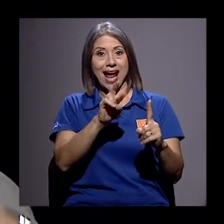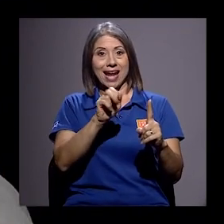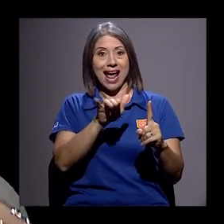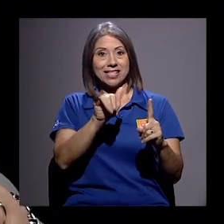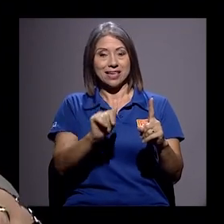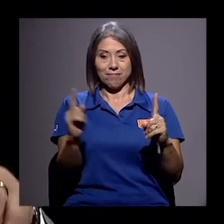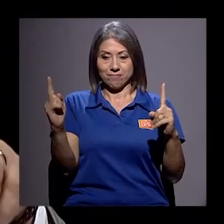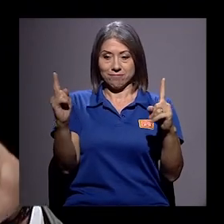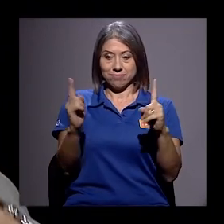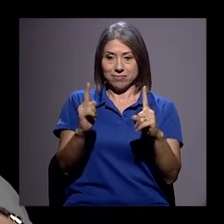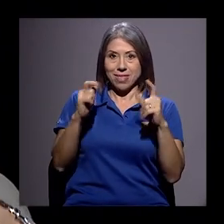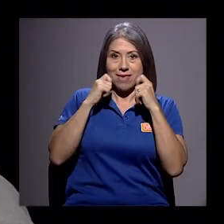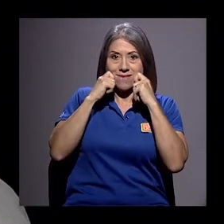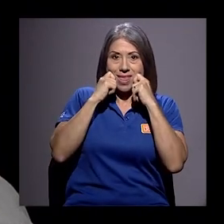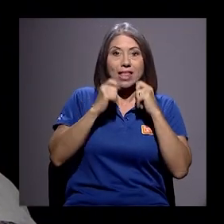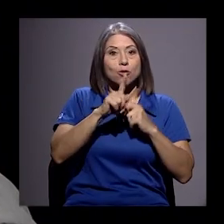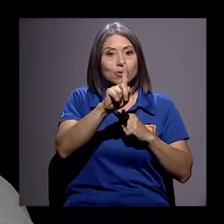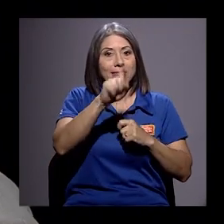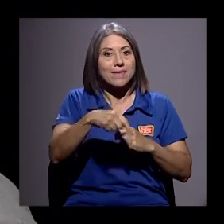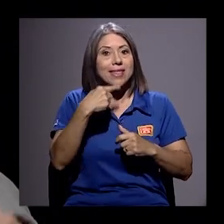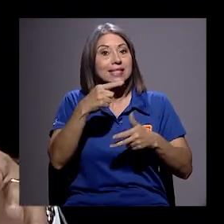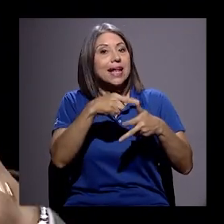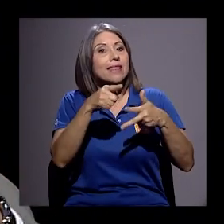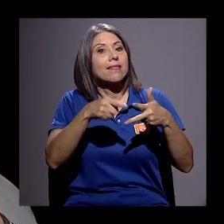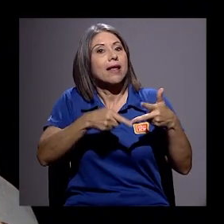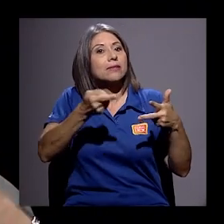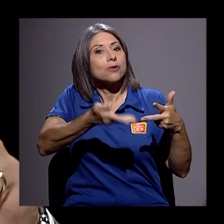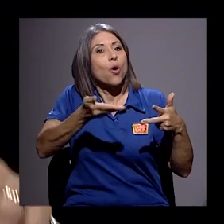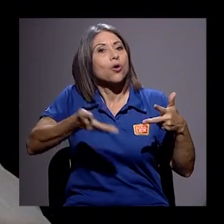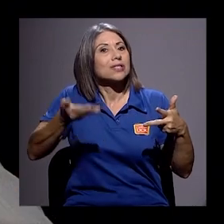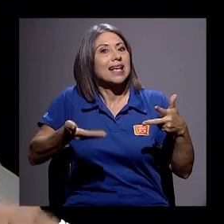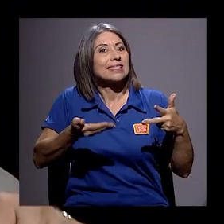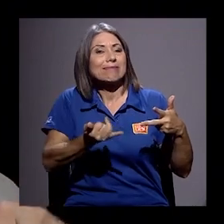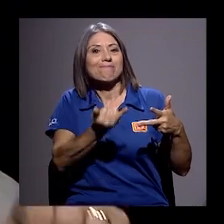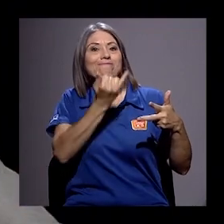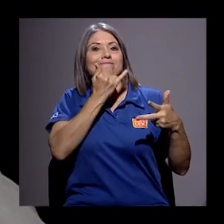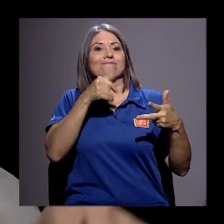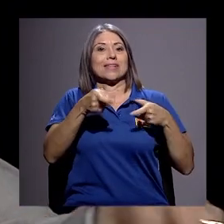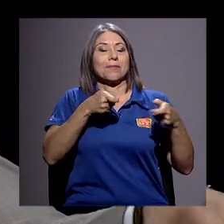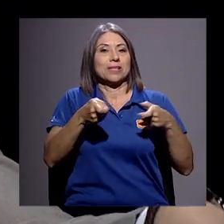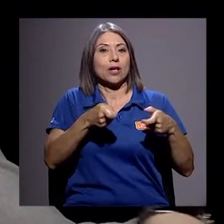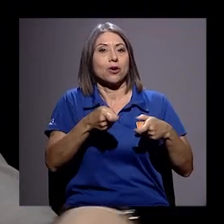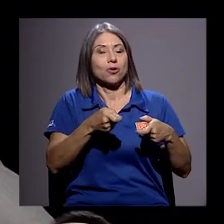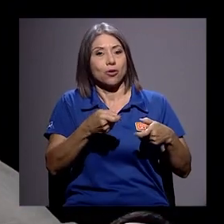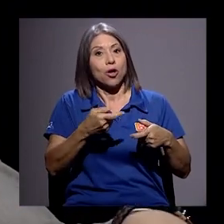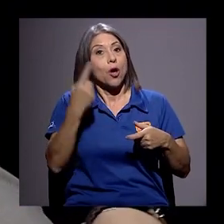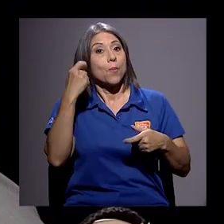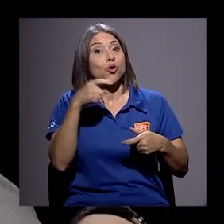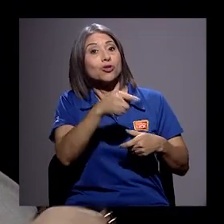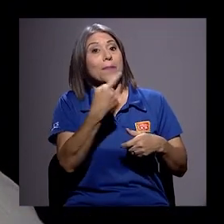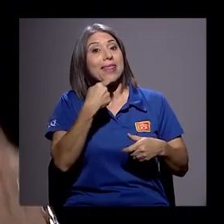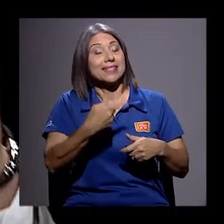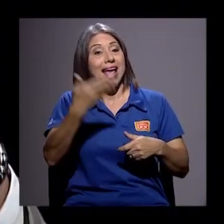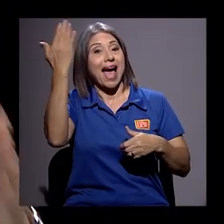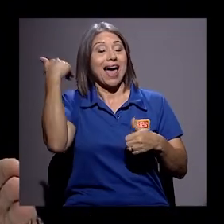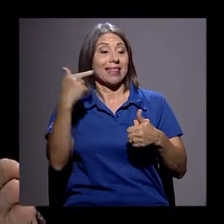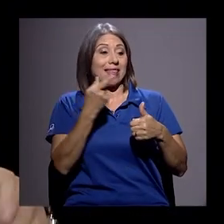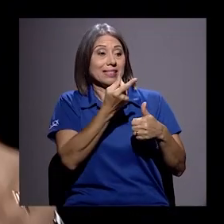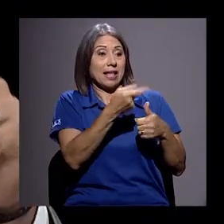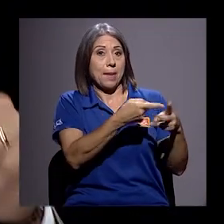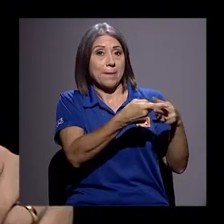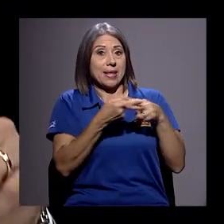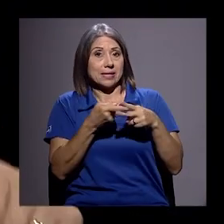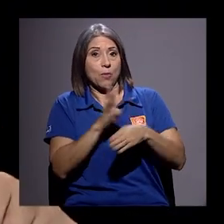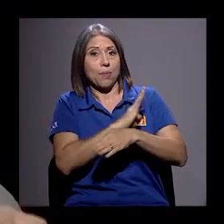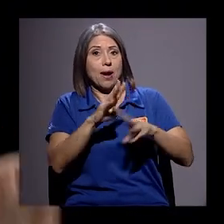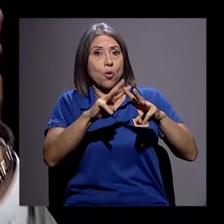sido desaciertos de esta administración actual cuáles serían porque ahora es demencia banco mundial específicamente a la hora de repartir sus dineros pero así de